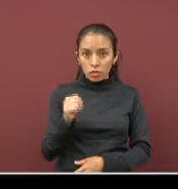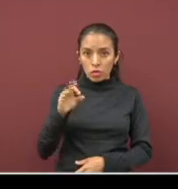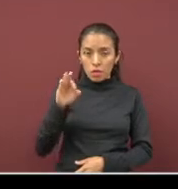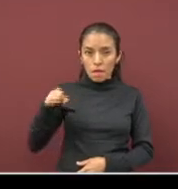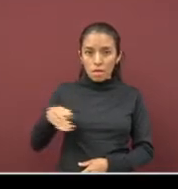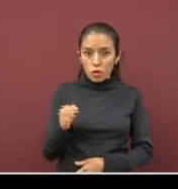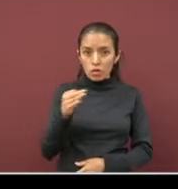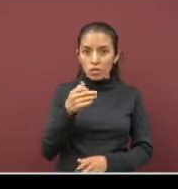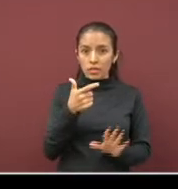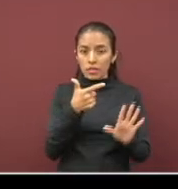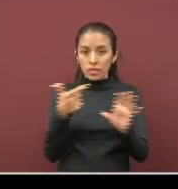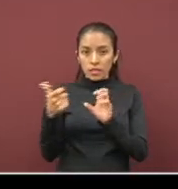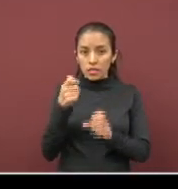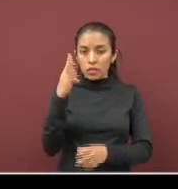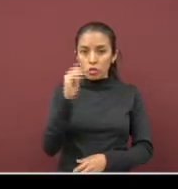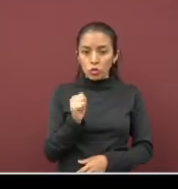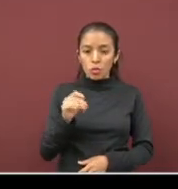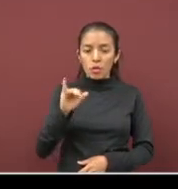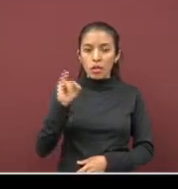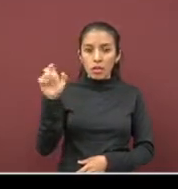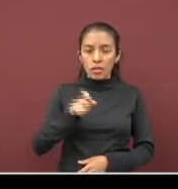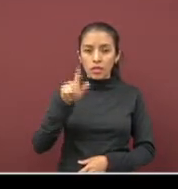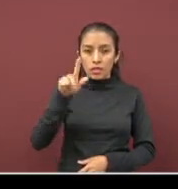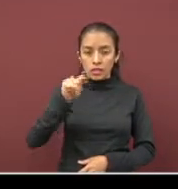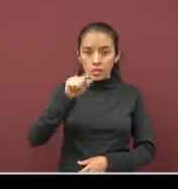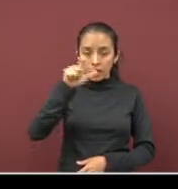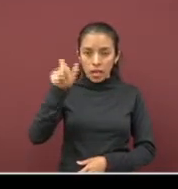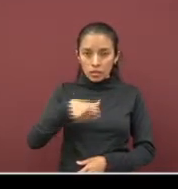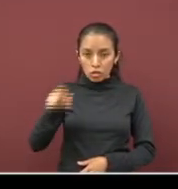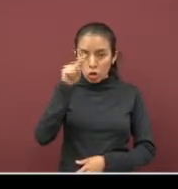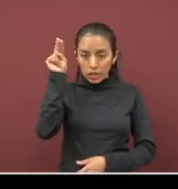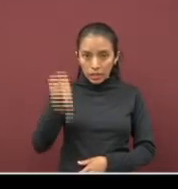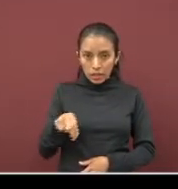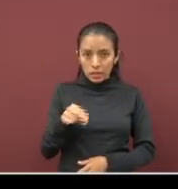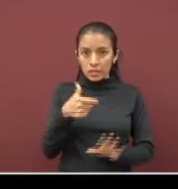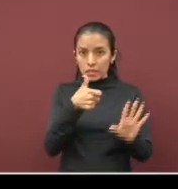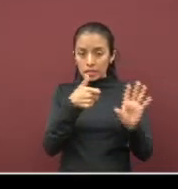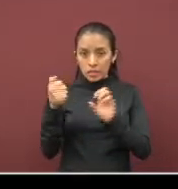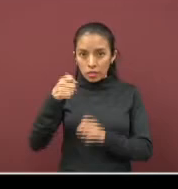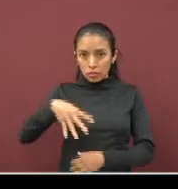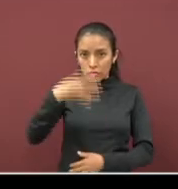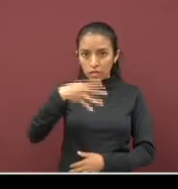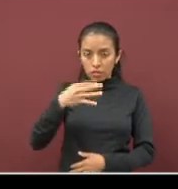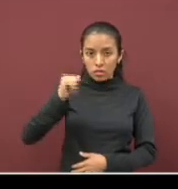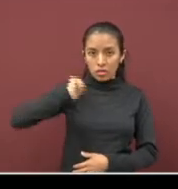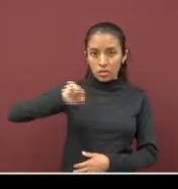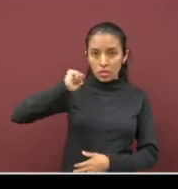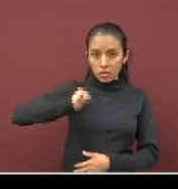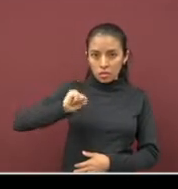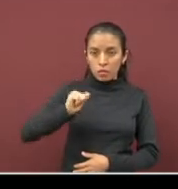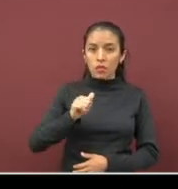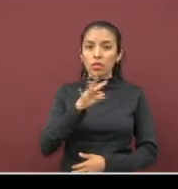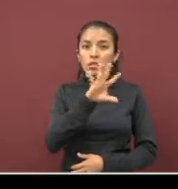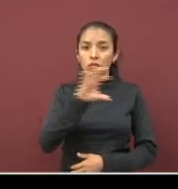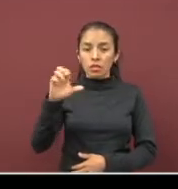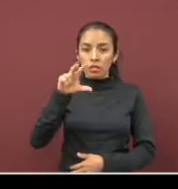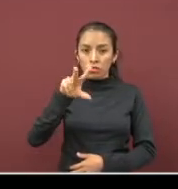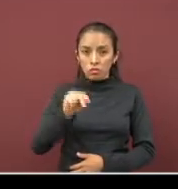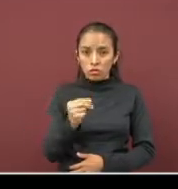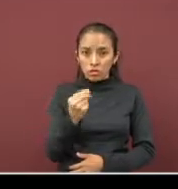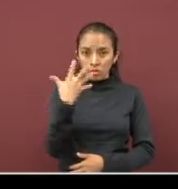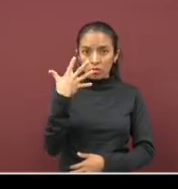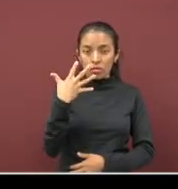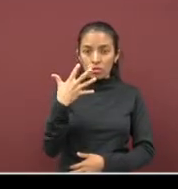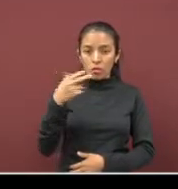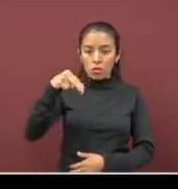fortín 709 lista zoquitlán con 614 la antigua 585